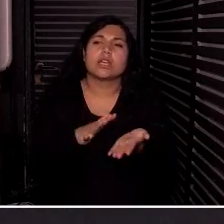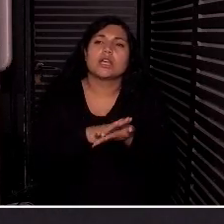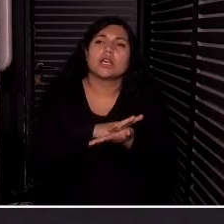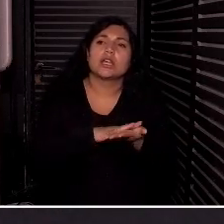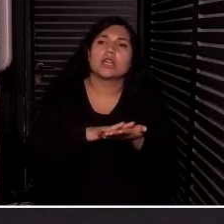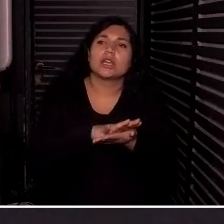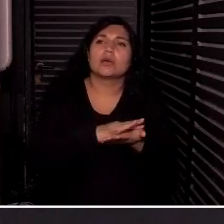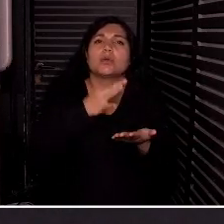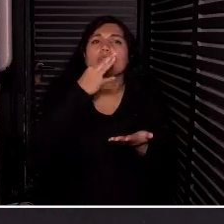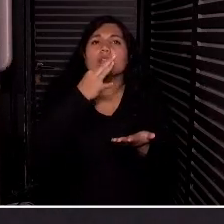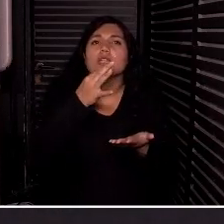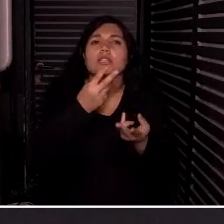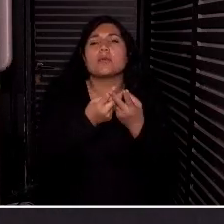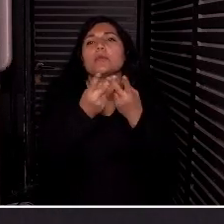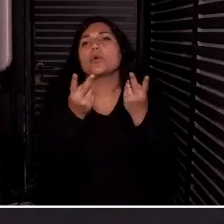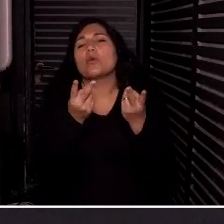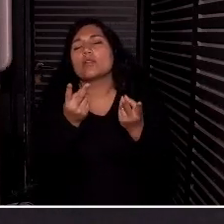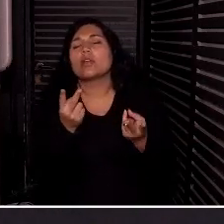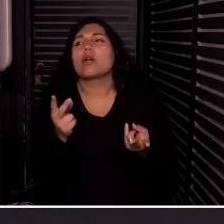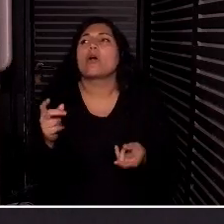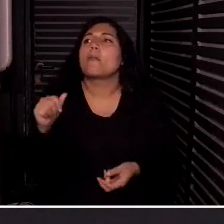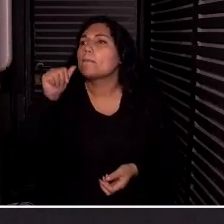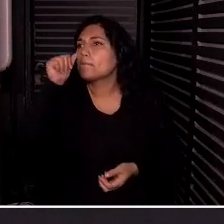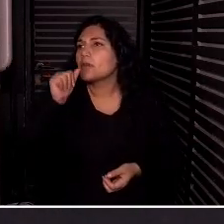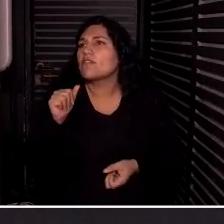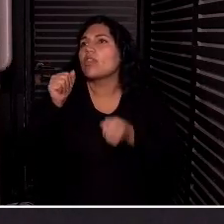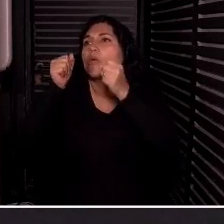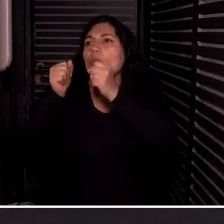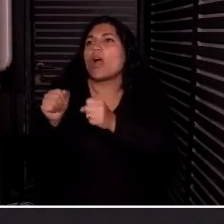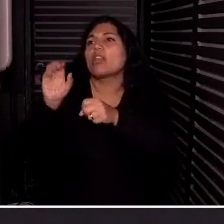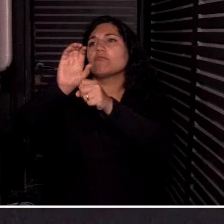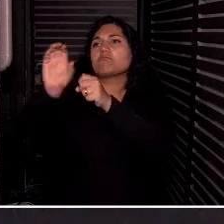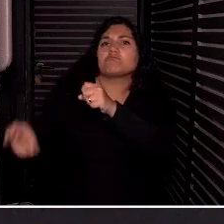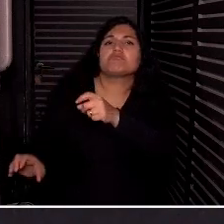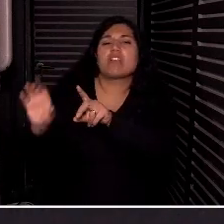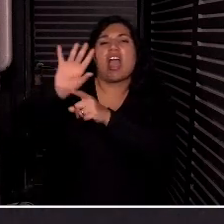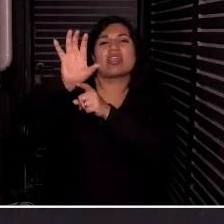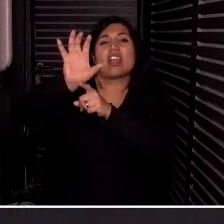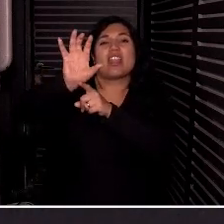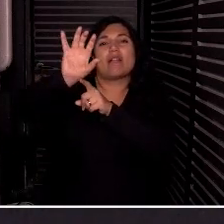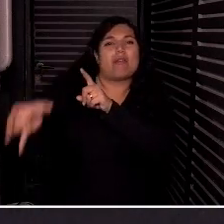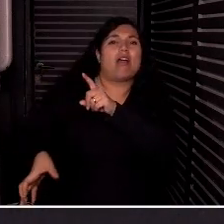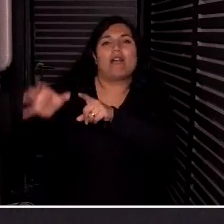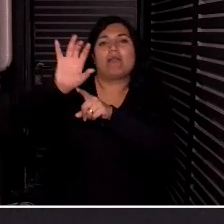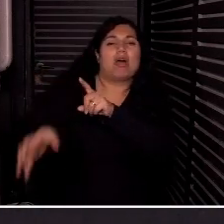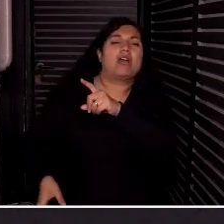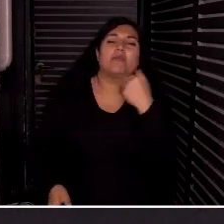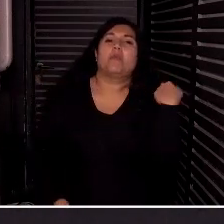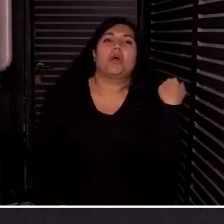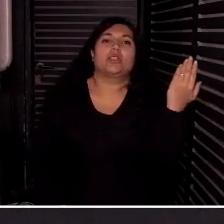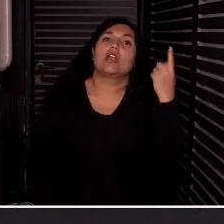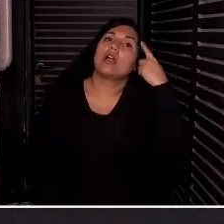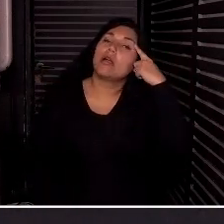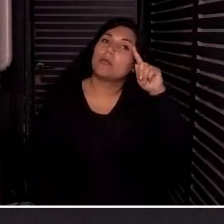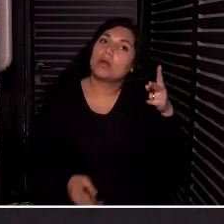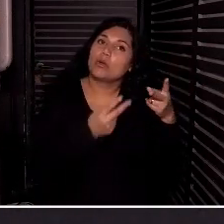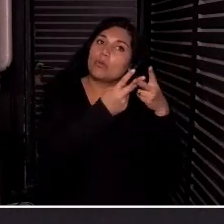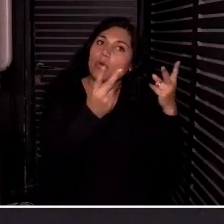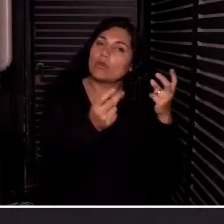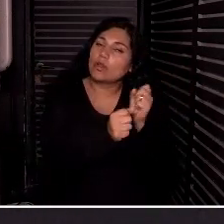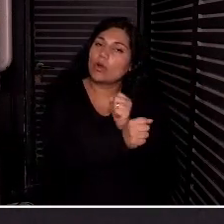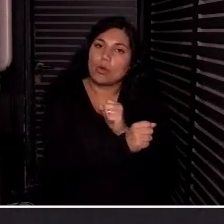en torno a lo público de que un privado puede votar las antenas sin embargo lo público no no Aunque ese privado tenga espíritu